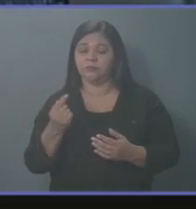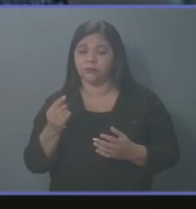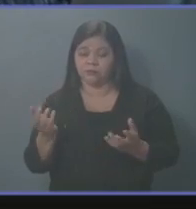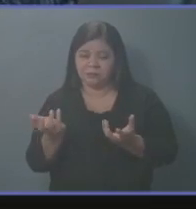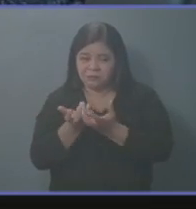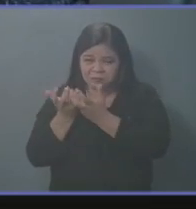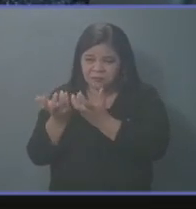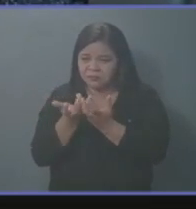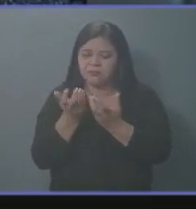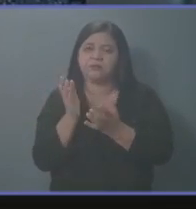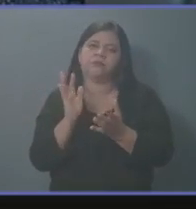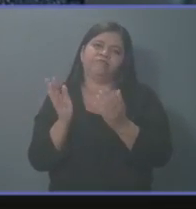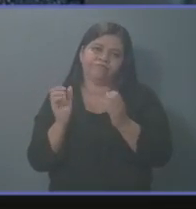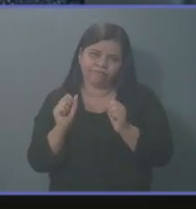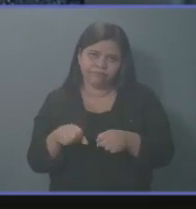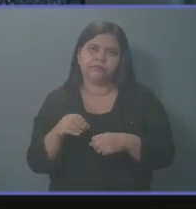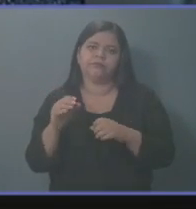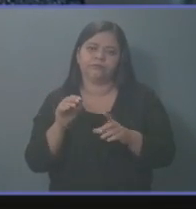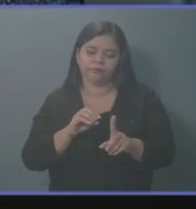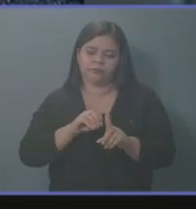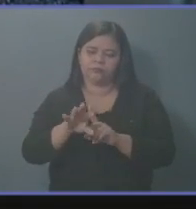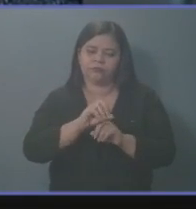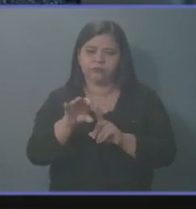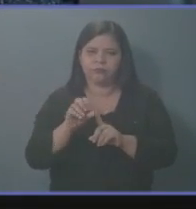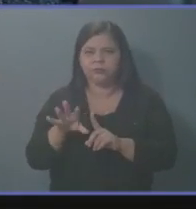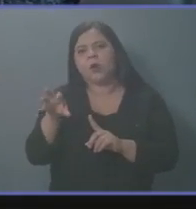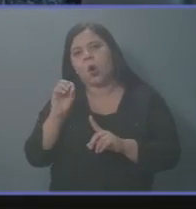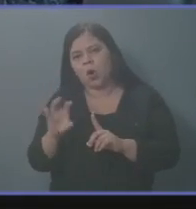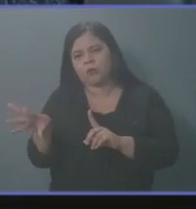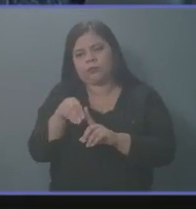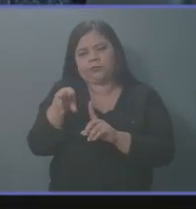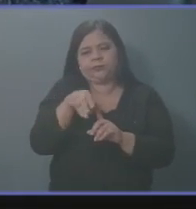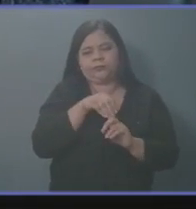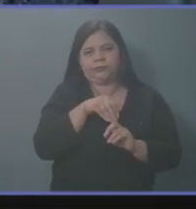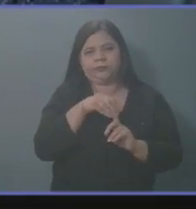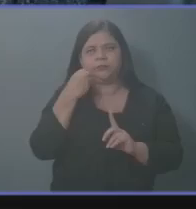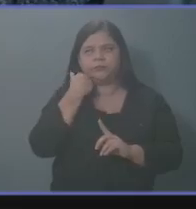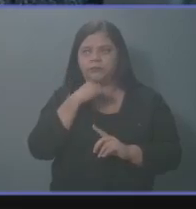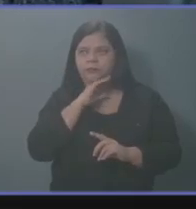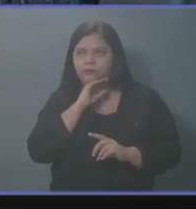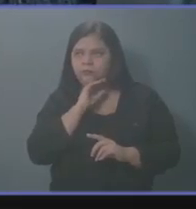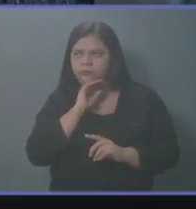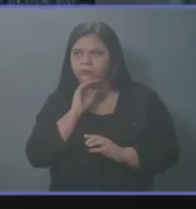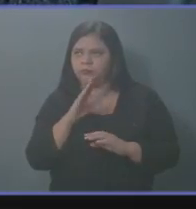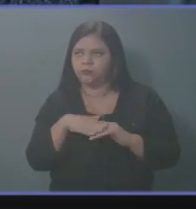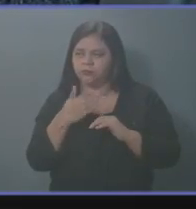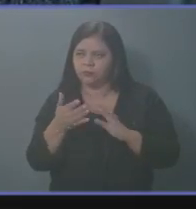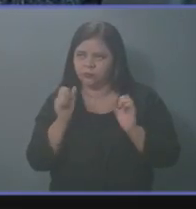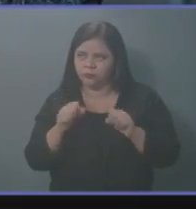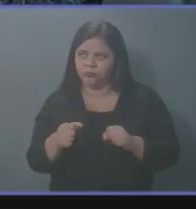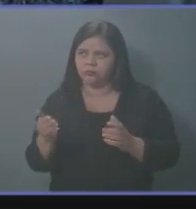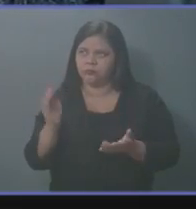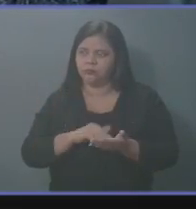infección. Entonces sí, solicitarle que regrese a la comisión, la